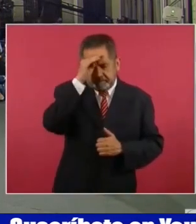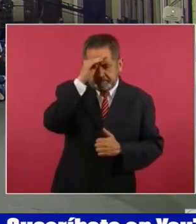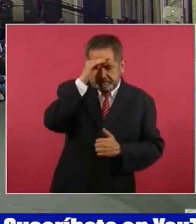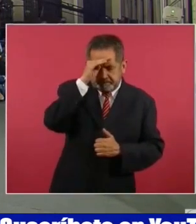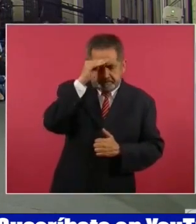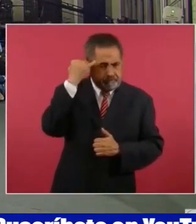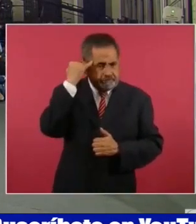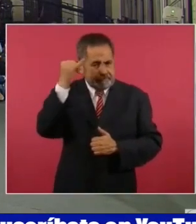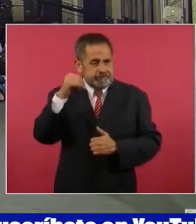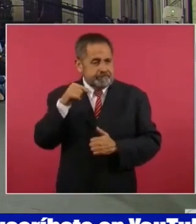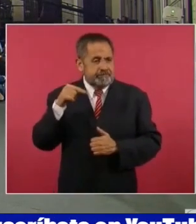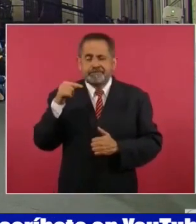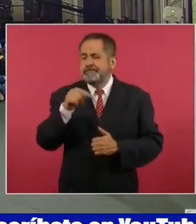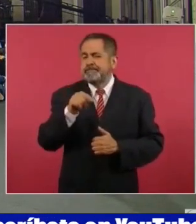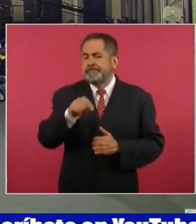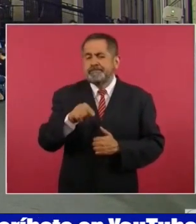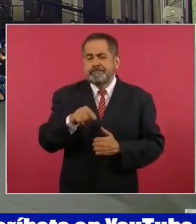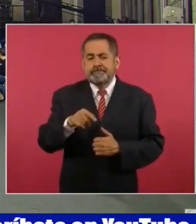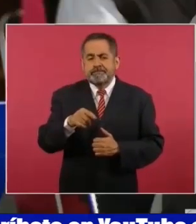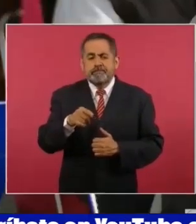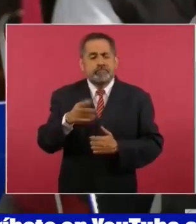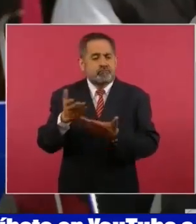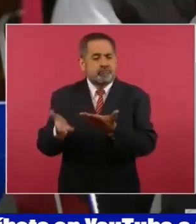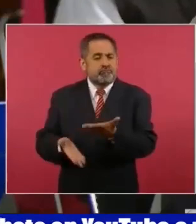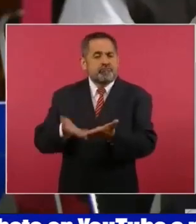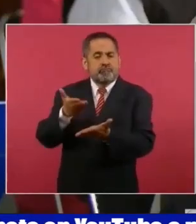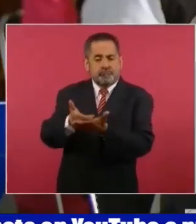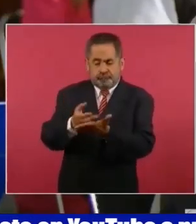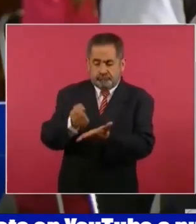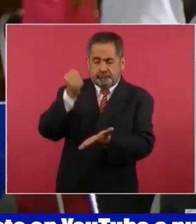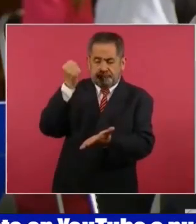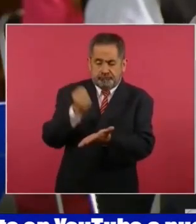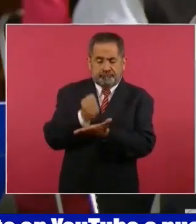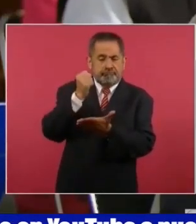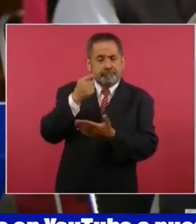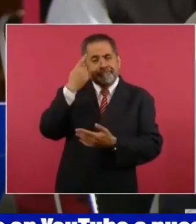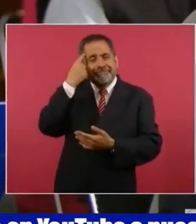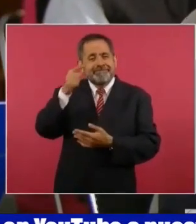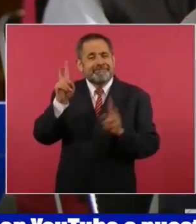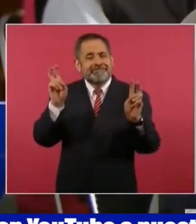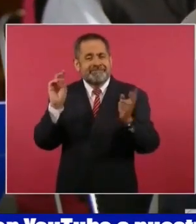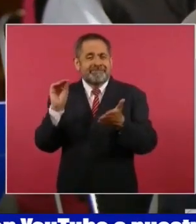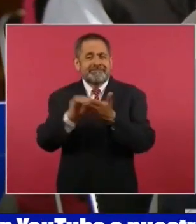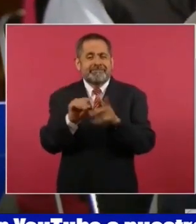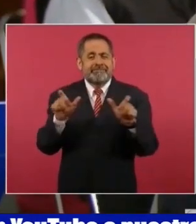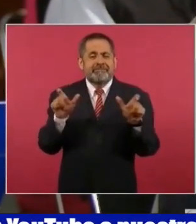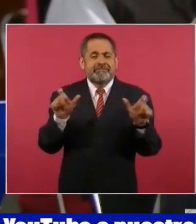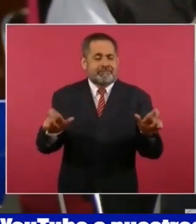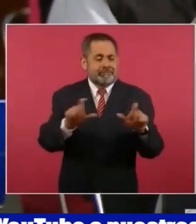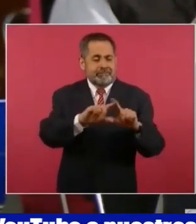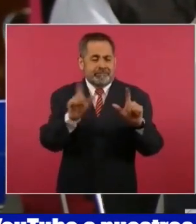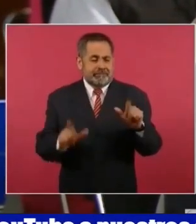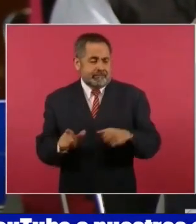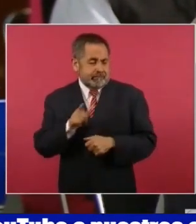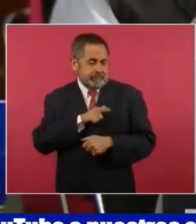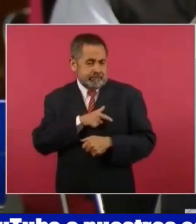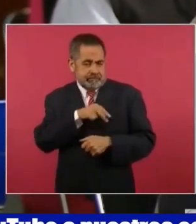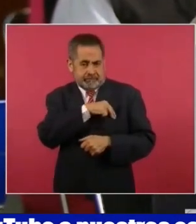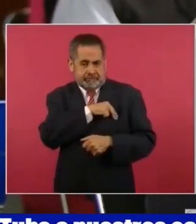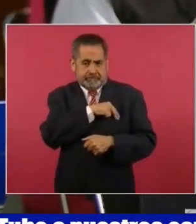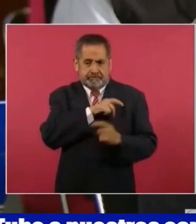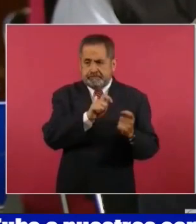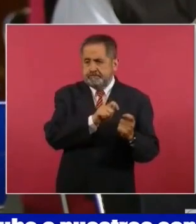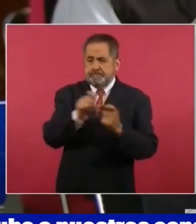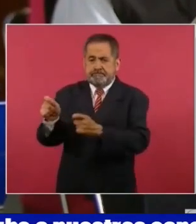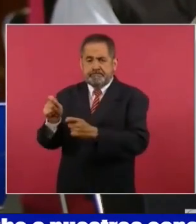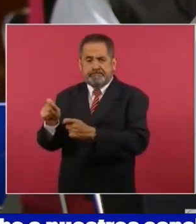aprobación de su iniciativa para que la Guardia Nacional pase al mando de la Secretaría de Defensa Nacional,